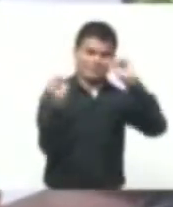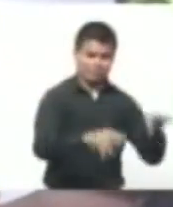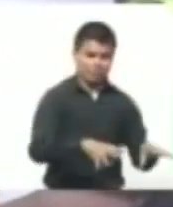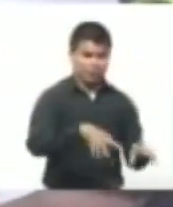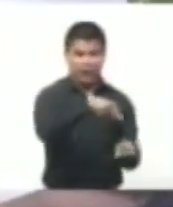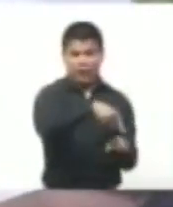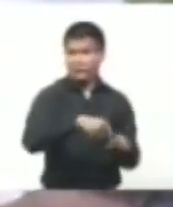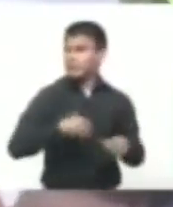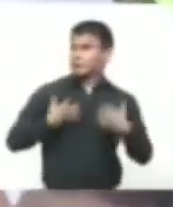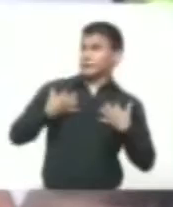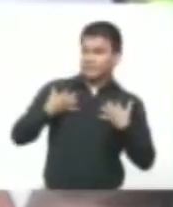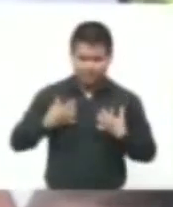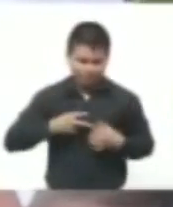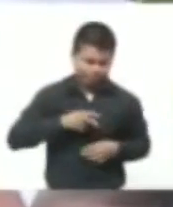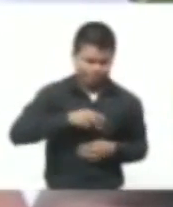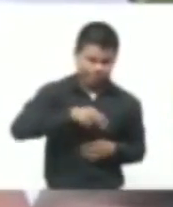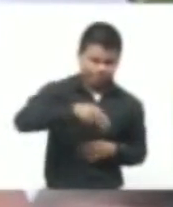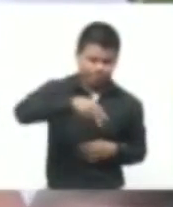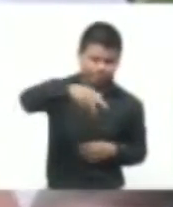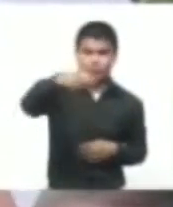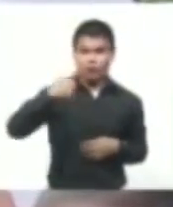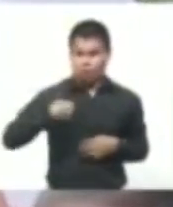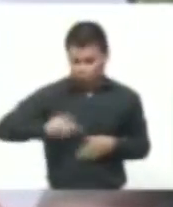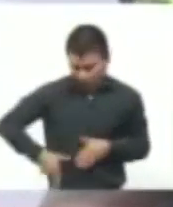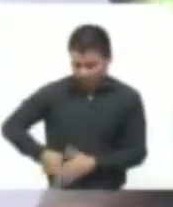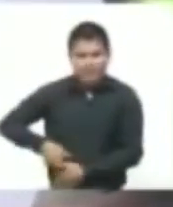corriendo detrás de él, yo sin armamento, sin nada. Cuando